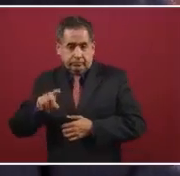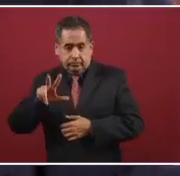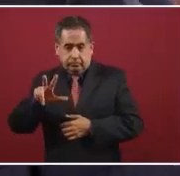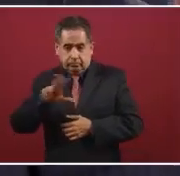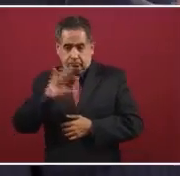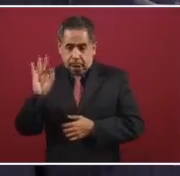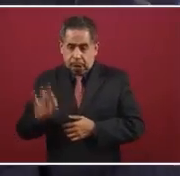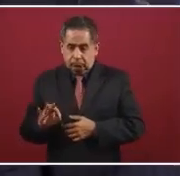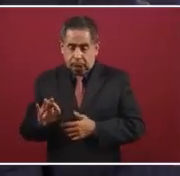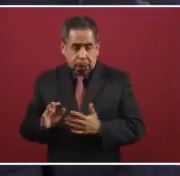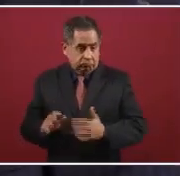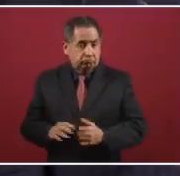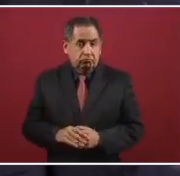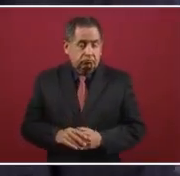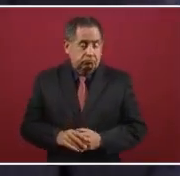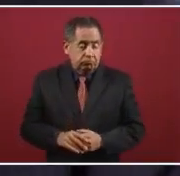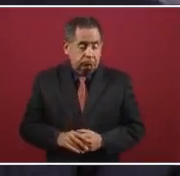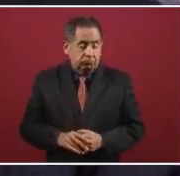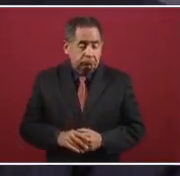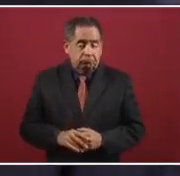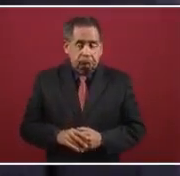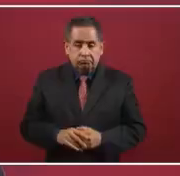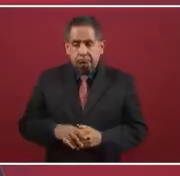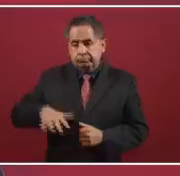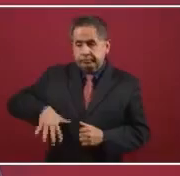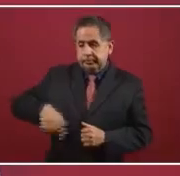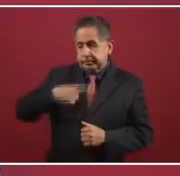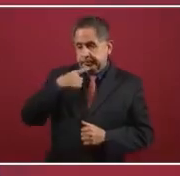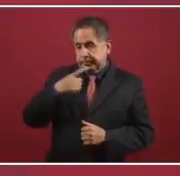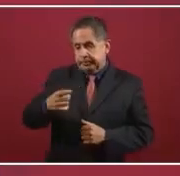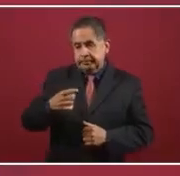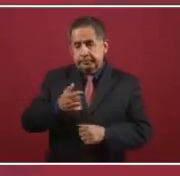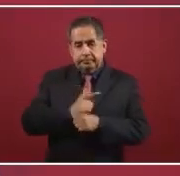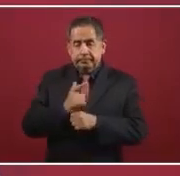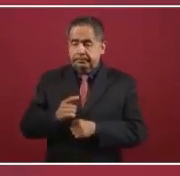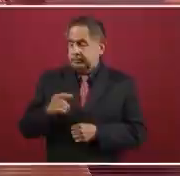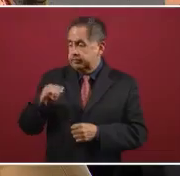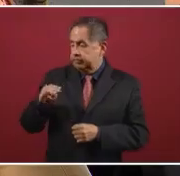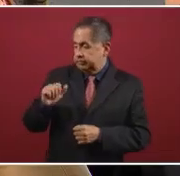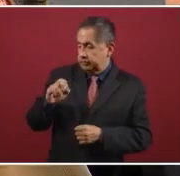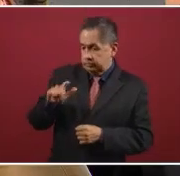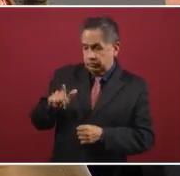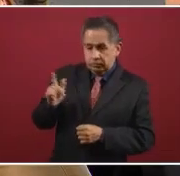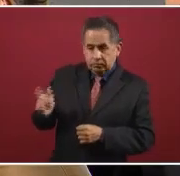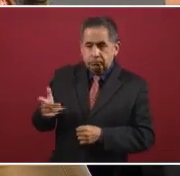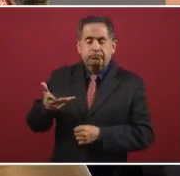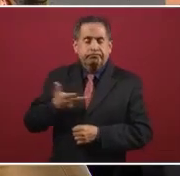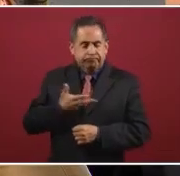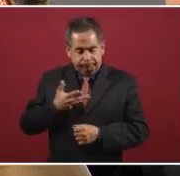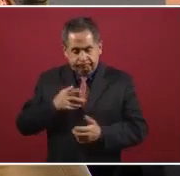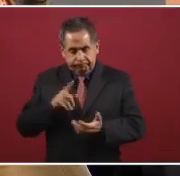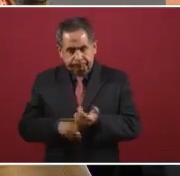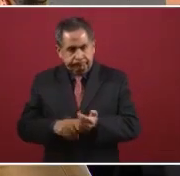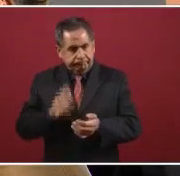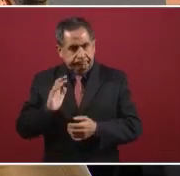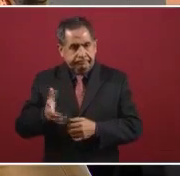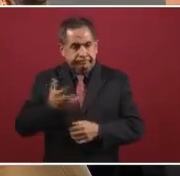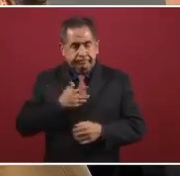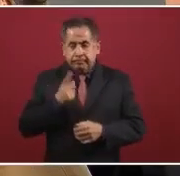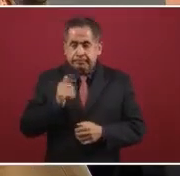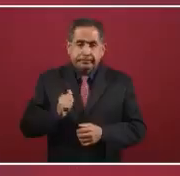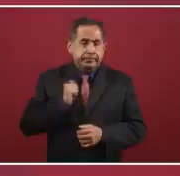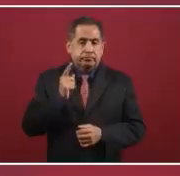38%. En el caso que mencionaba el licenciado Bartlett, tenemos ya una